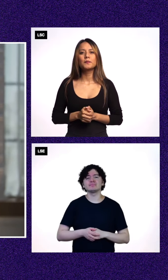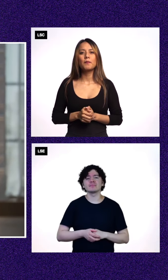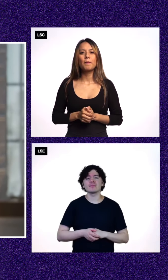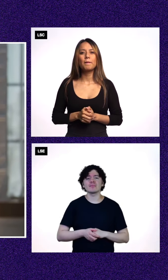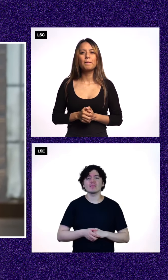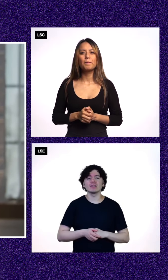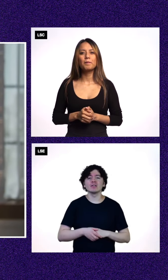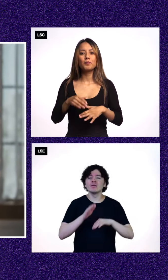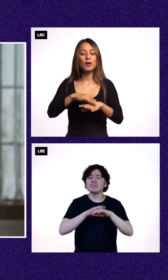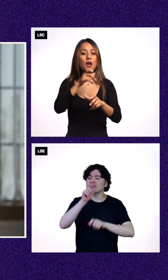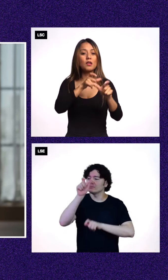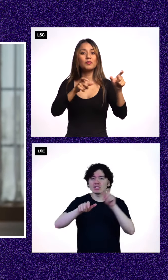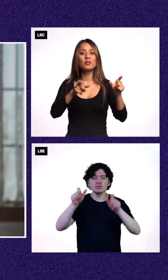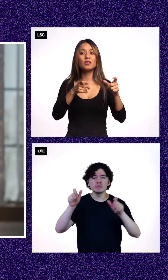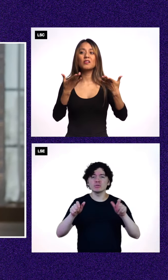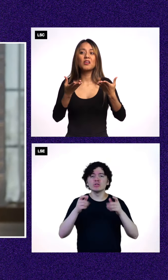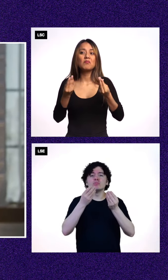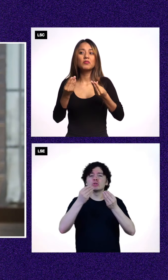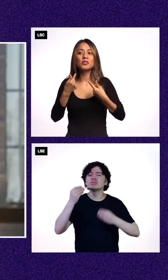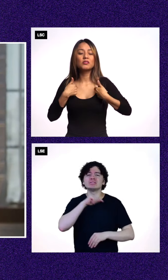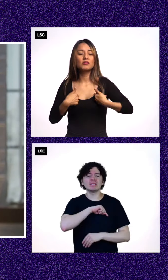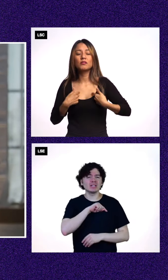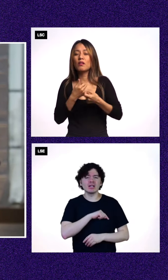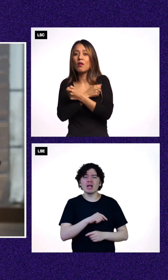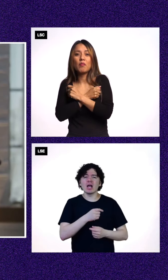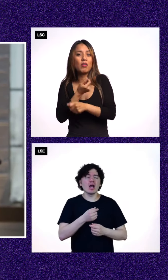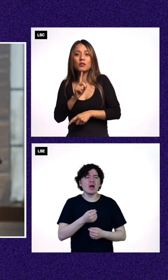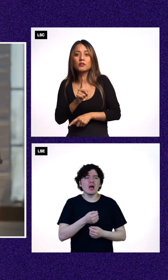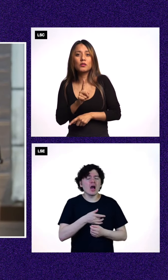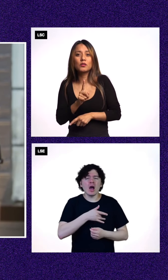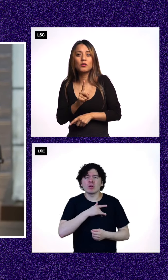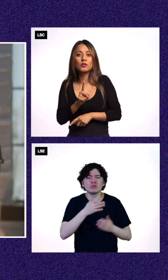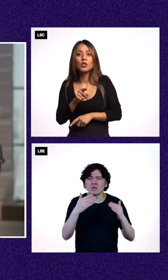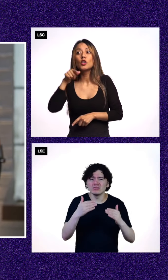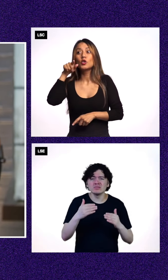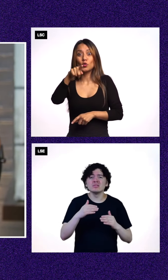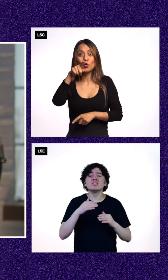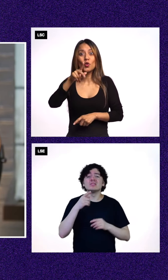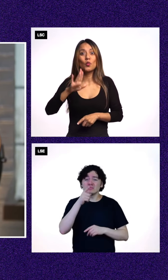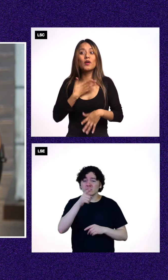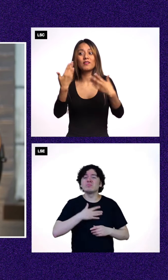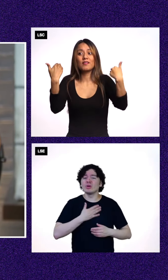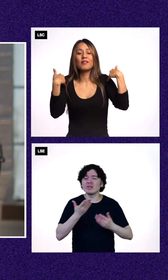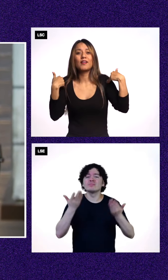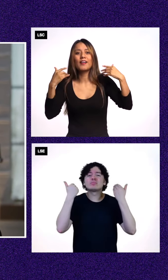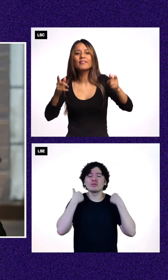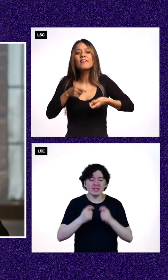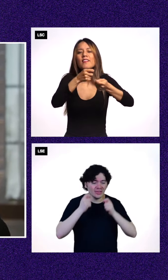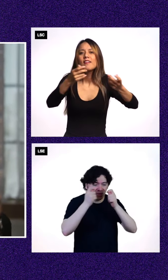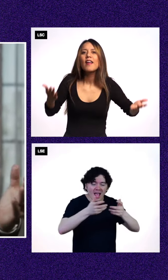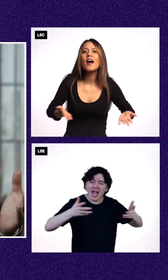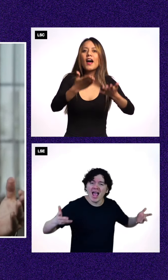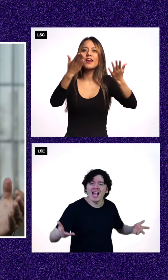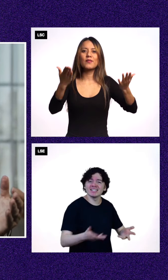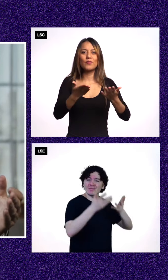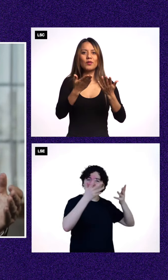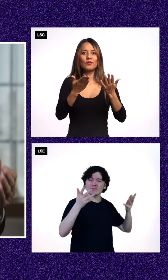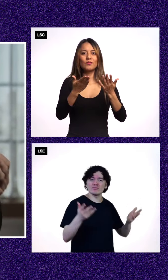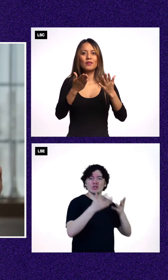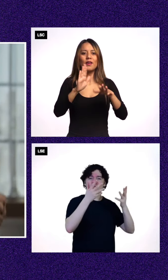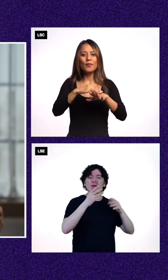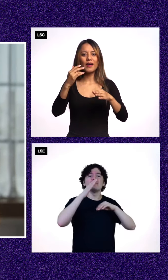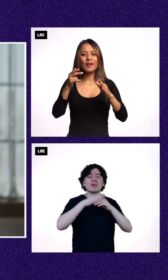no se sienten amadas o valoradas, literalmente tú puedes tener un impacto en cómo se desarrolla el resto de su historia, la historia de